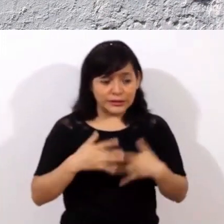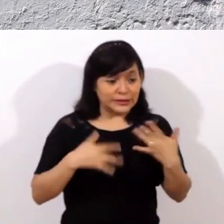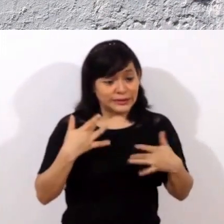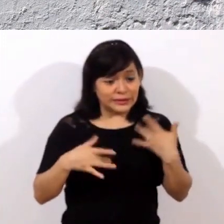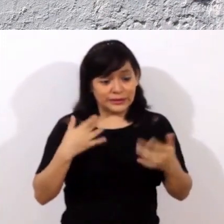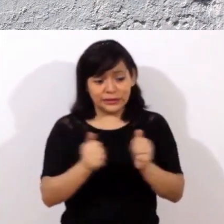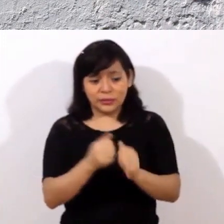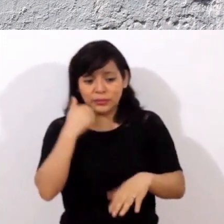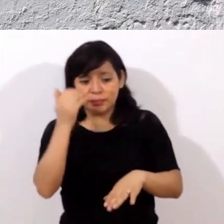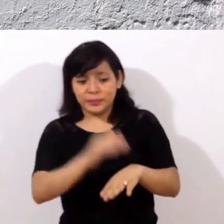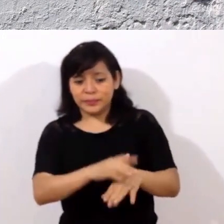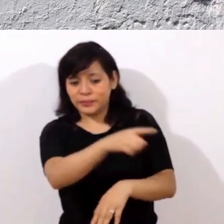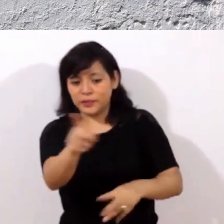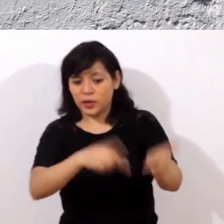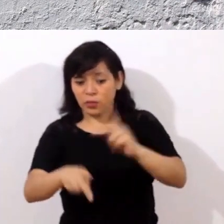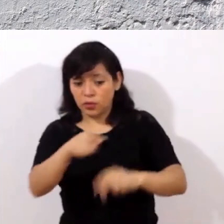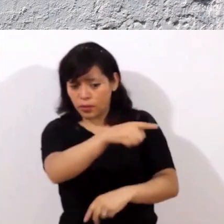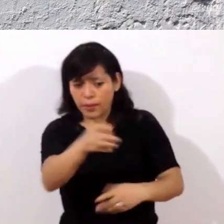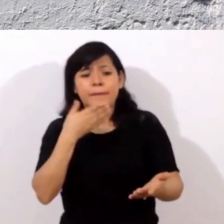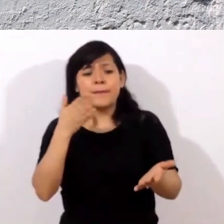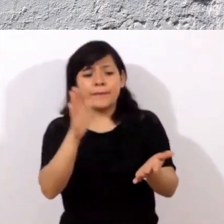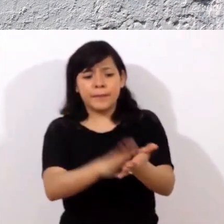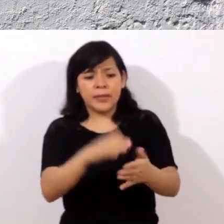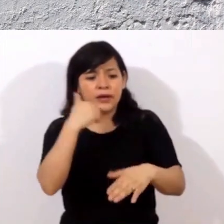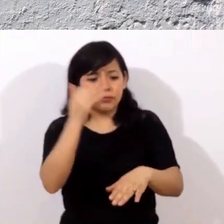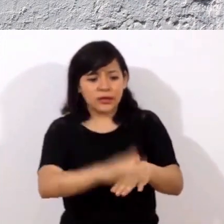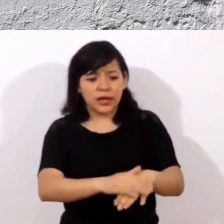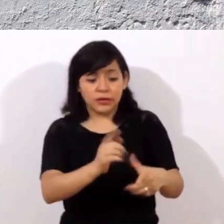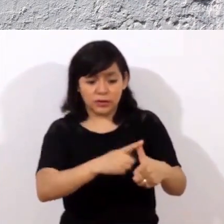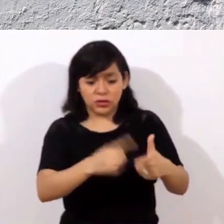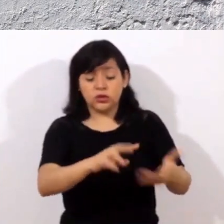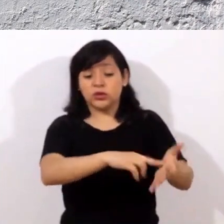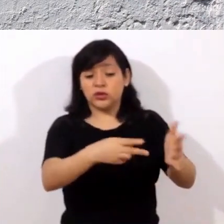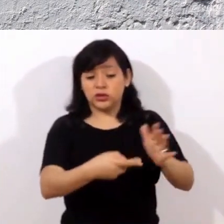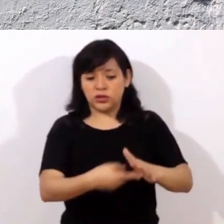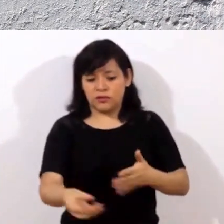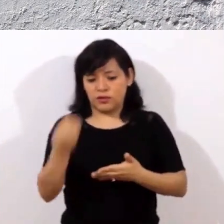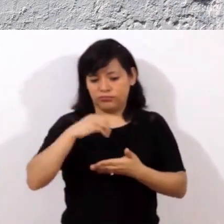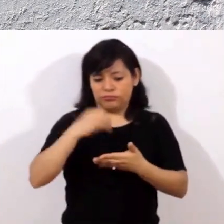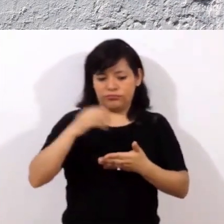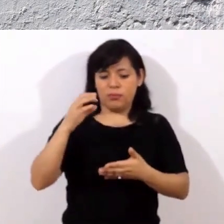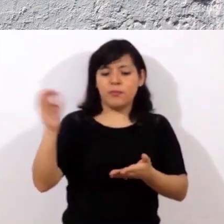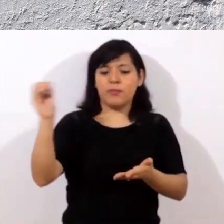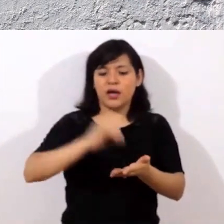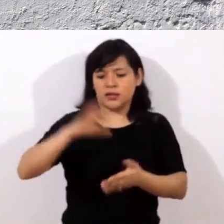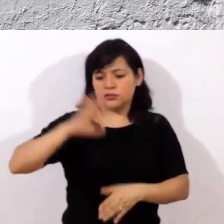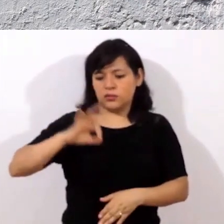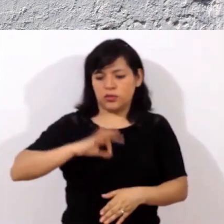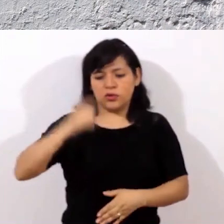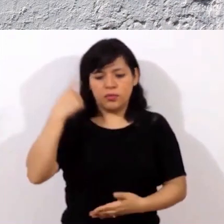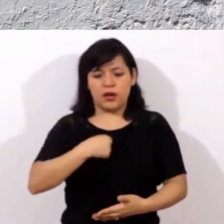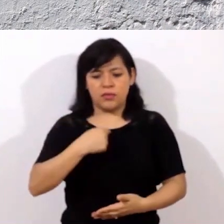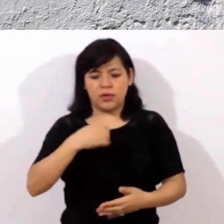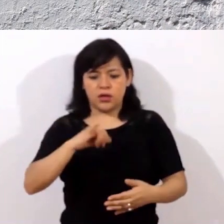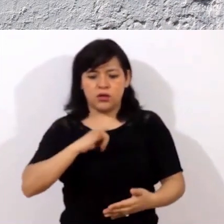pueblo. A mayor pecado, mayor trabajo para mí, mayor ganancia, crezco